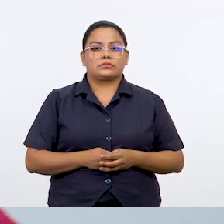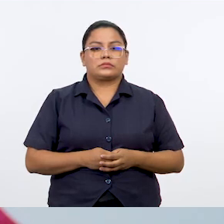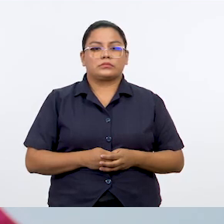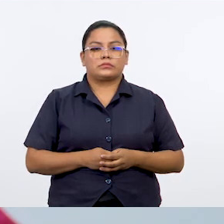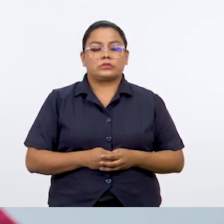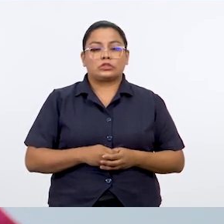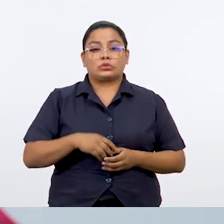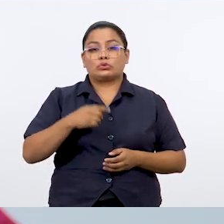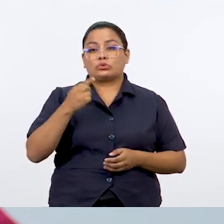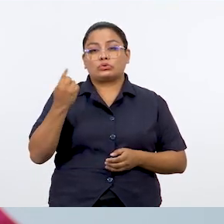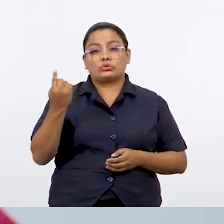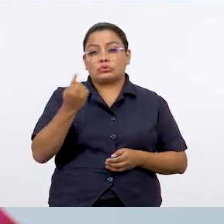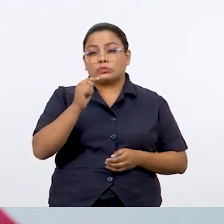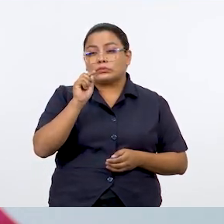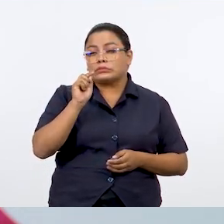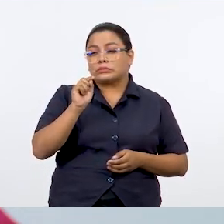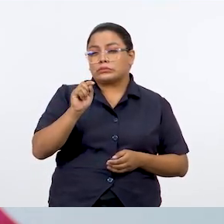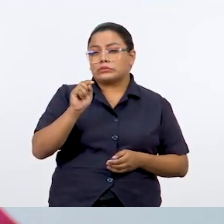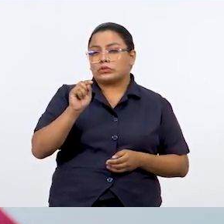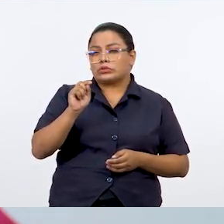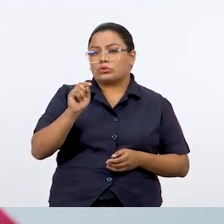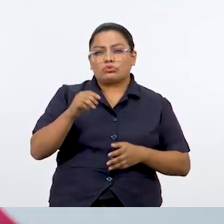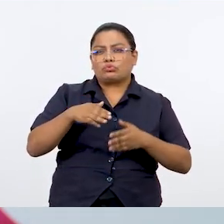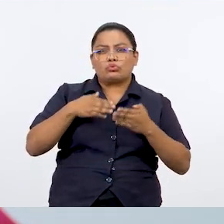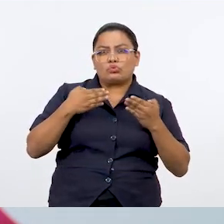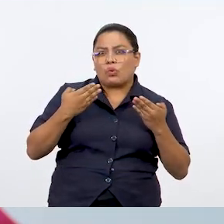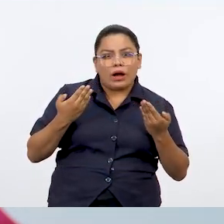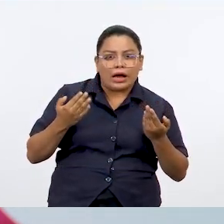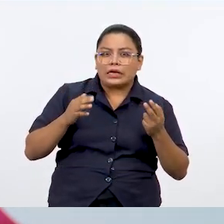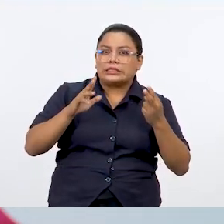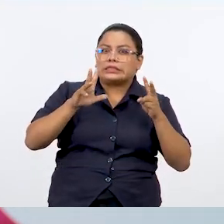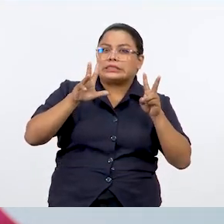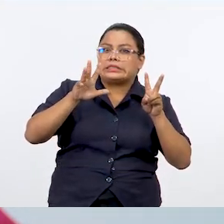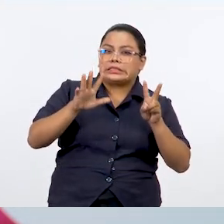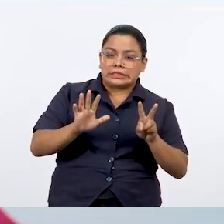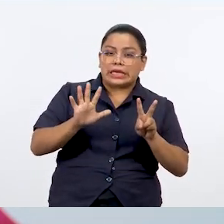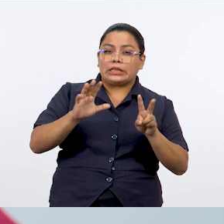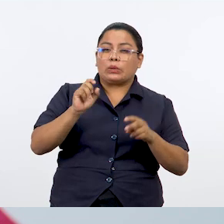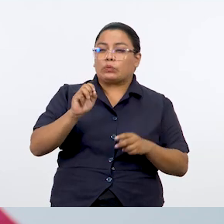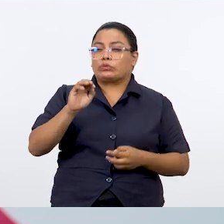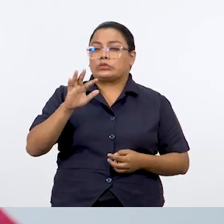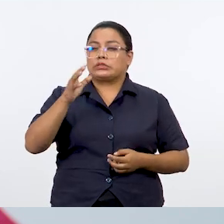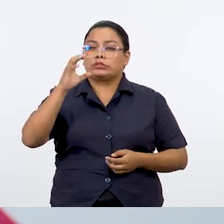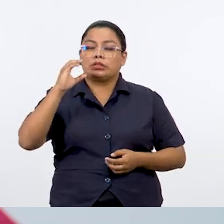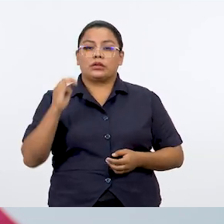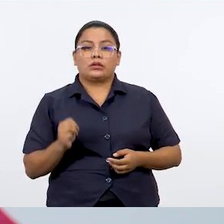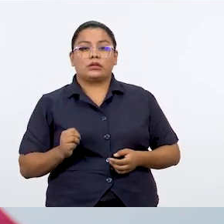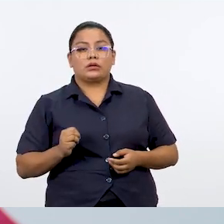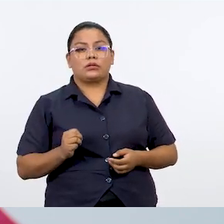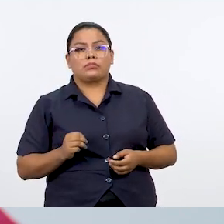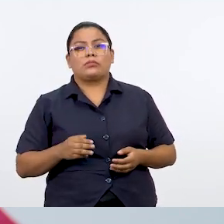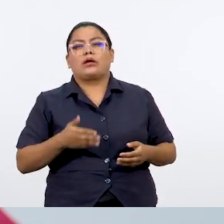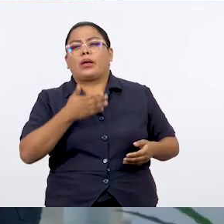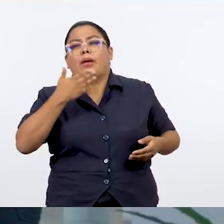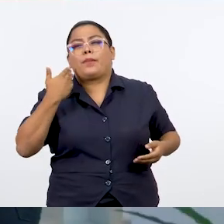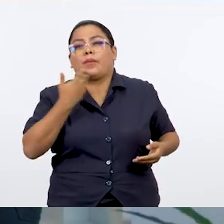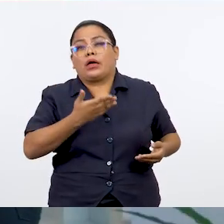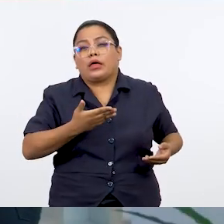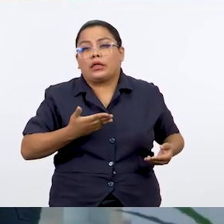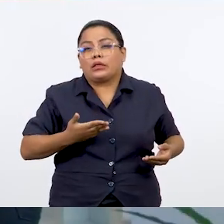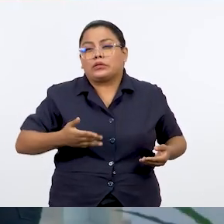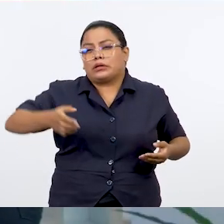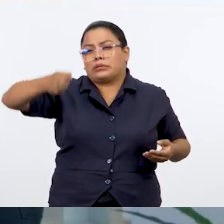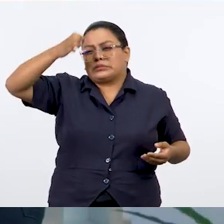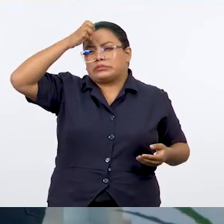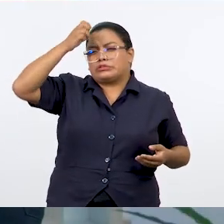Mira, solo me sobra eso, ahí no hay 7.5. ¿Qué error habremos cometido